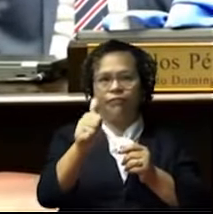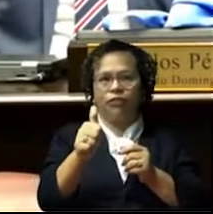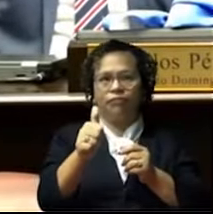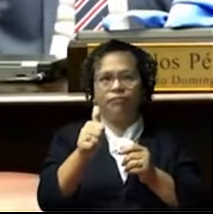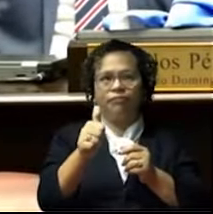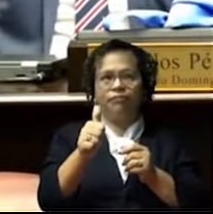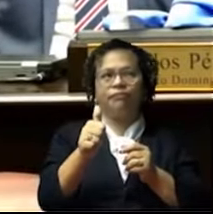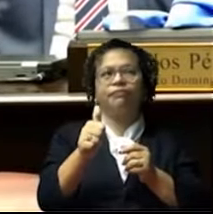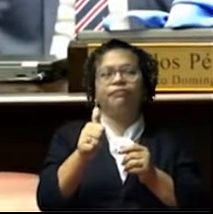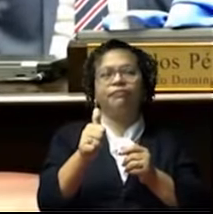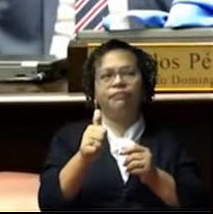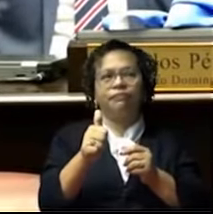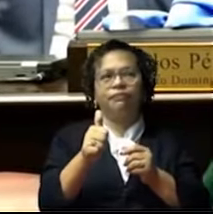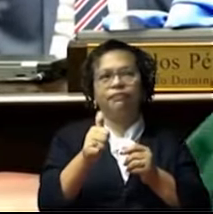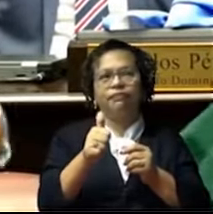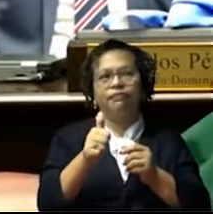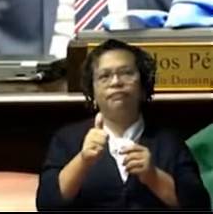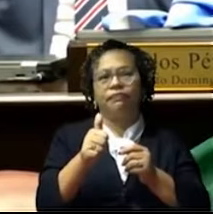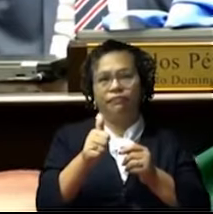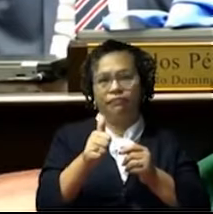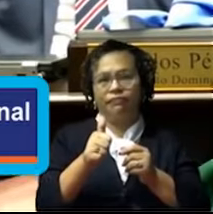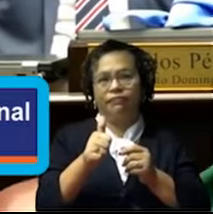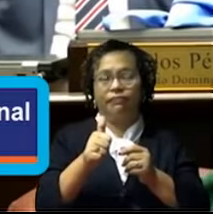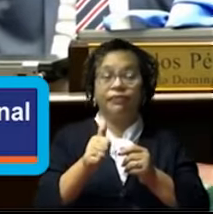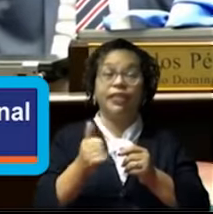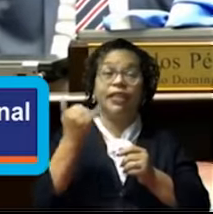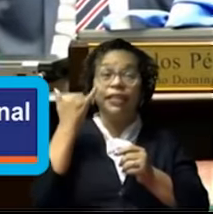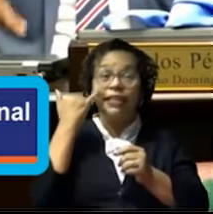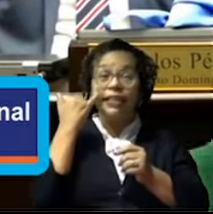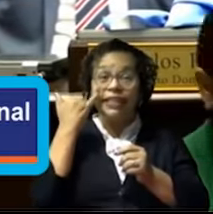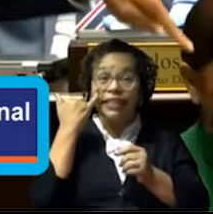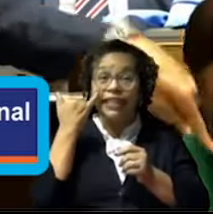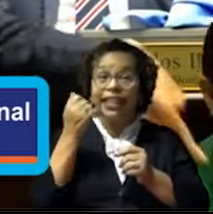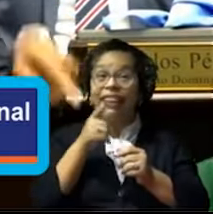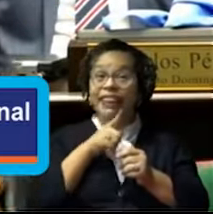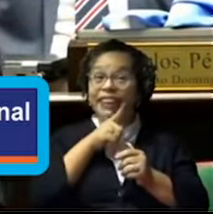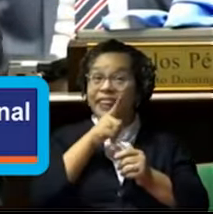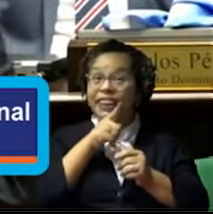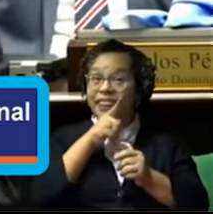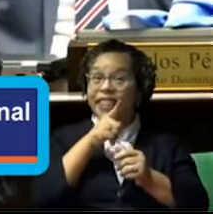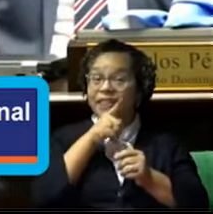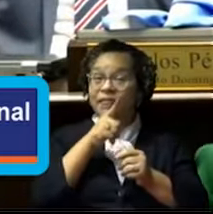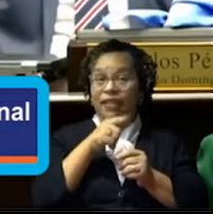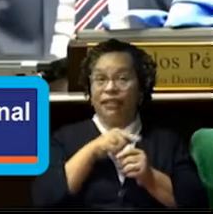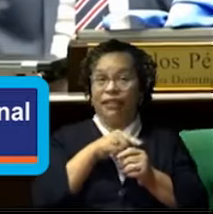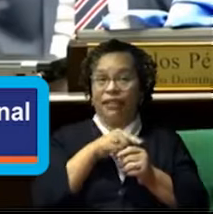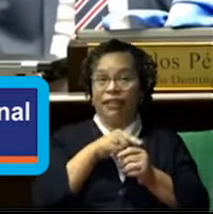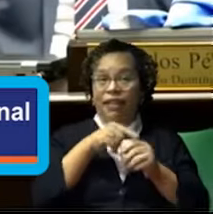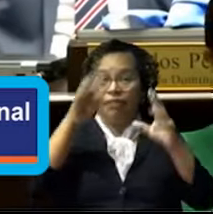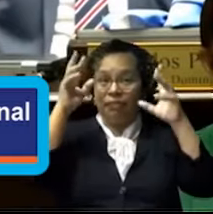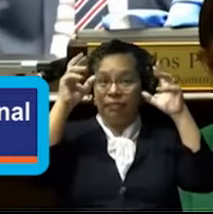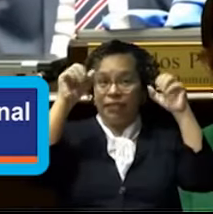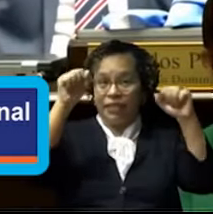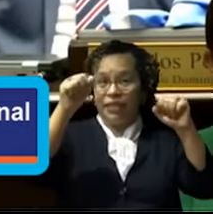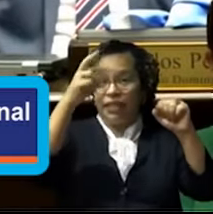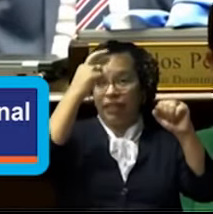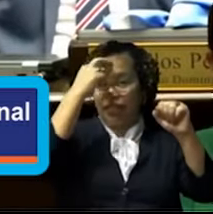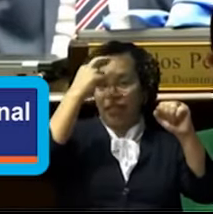queremos realmente que no haya perpetuidad en el poder, debiera estarse proponiendo en esa reforma constitucional